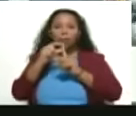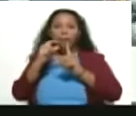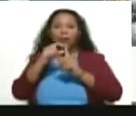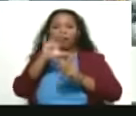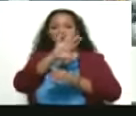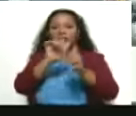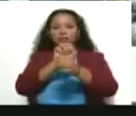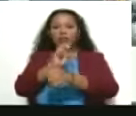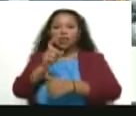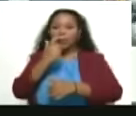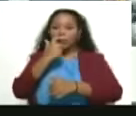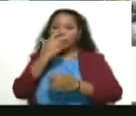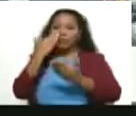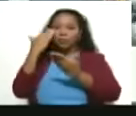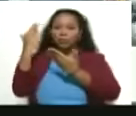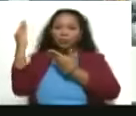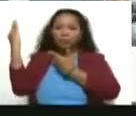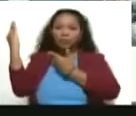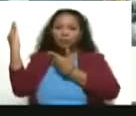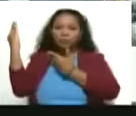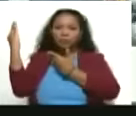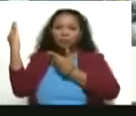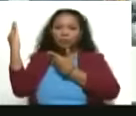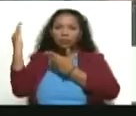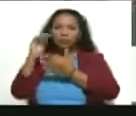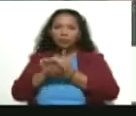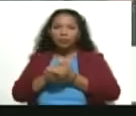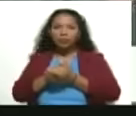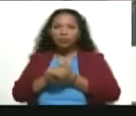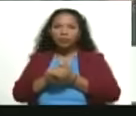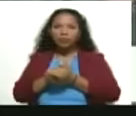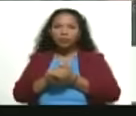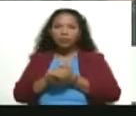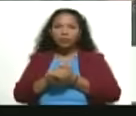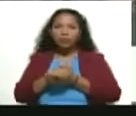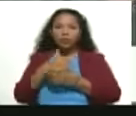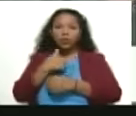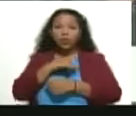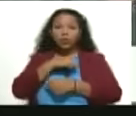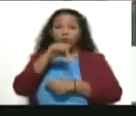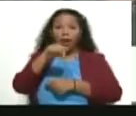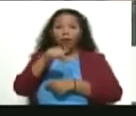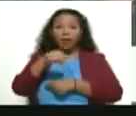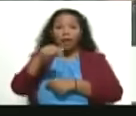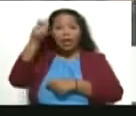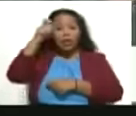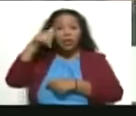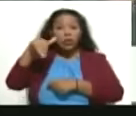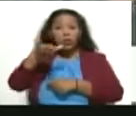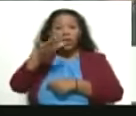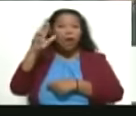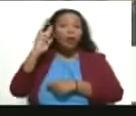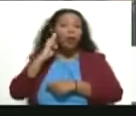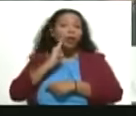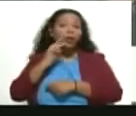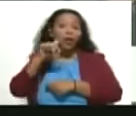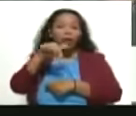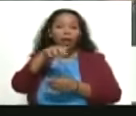sectorial, Remigio Ceballos Sechazo. Vicepresidente, le escuchamos. Nos encontramos acá en Ciudad Bolívar, Estado Bolívar,